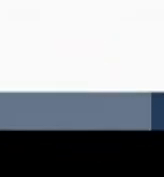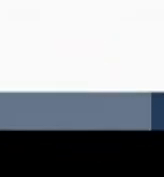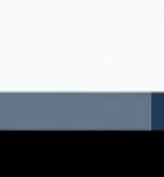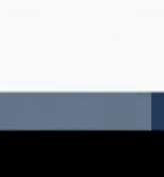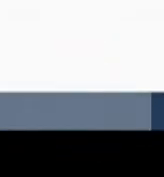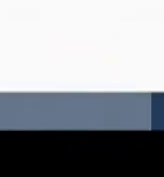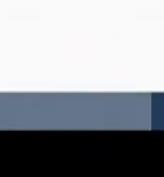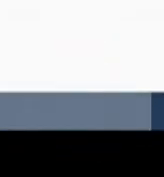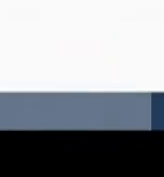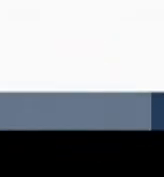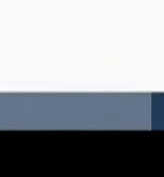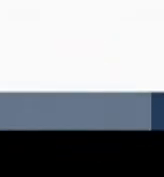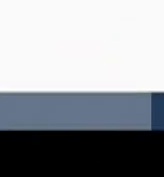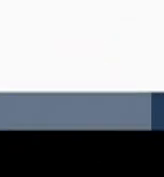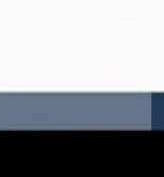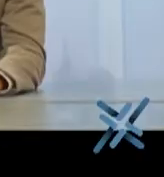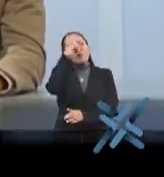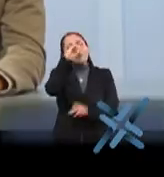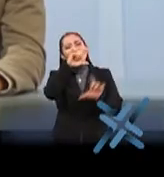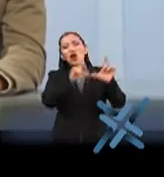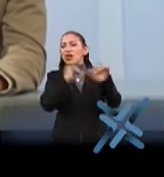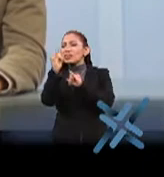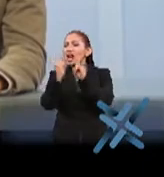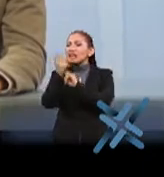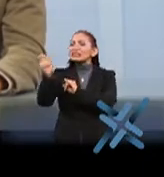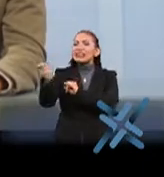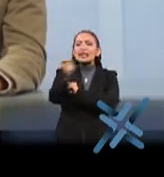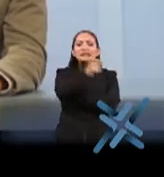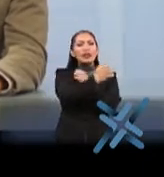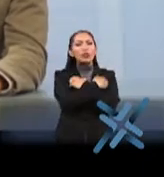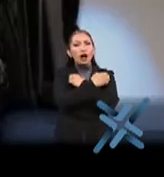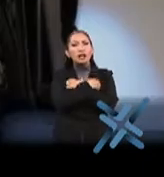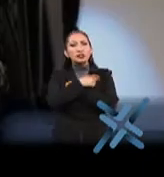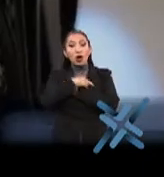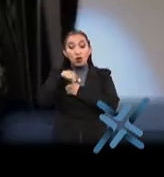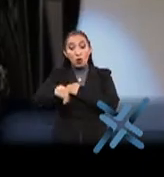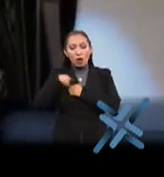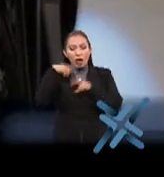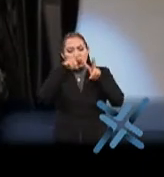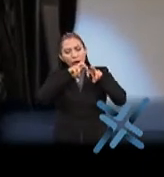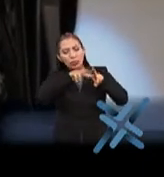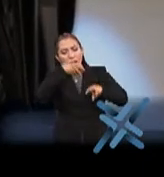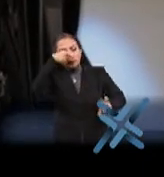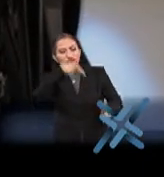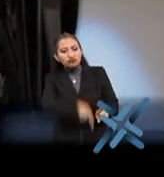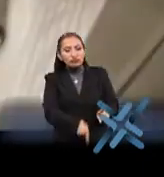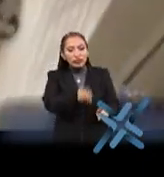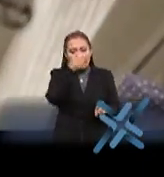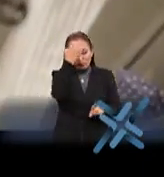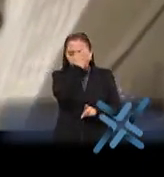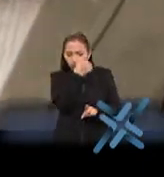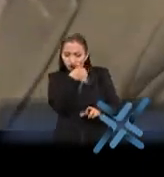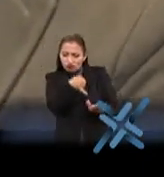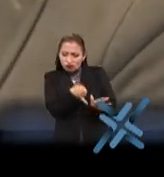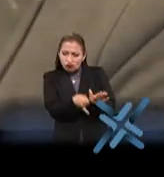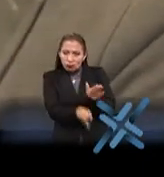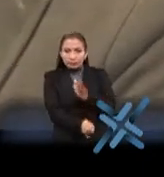Interfaz presenta toda la actualidad nacional e internacional sobre educación a partir de un análisis editorial riguroso,